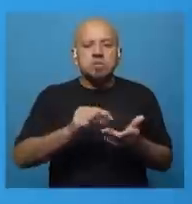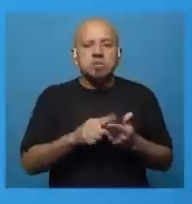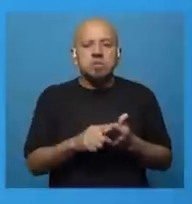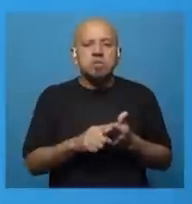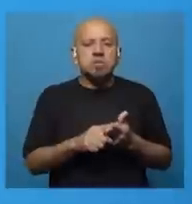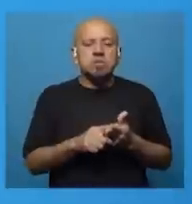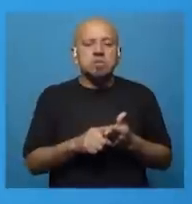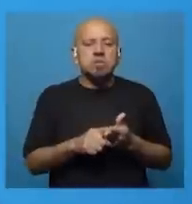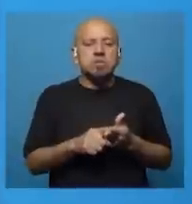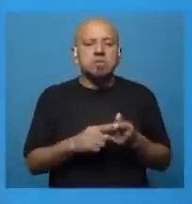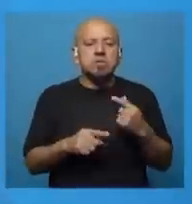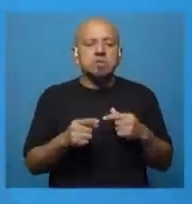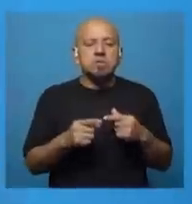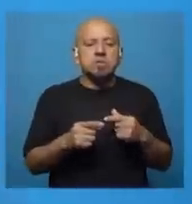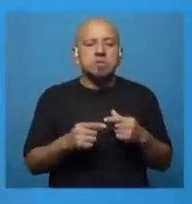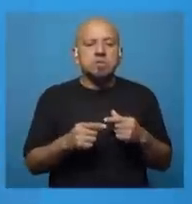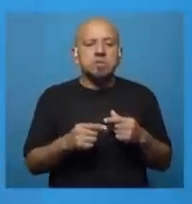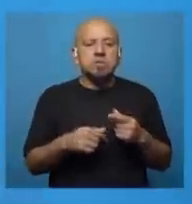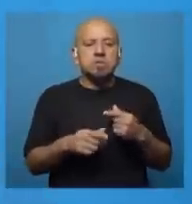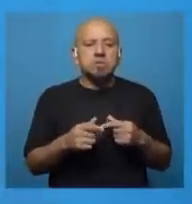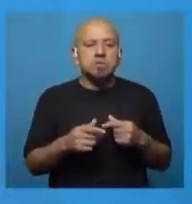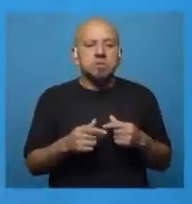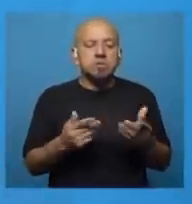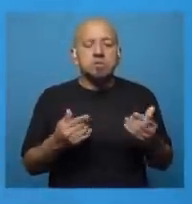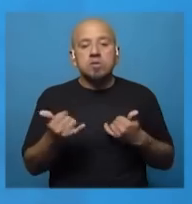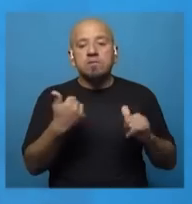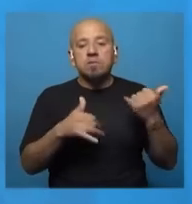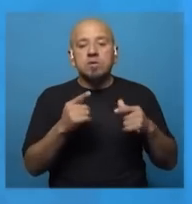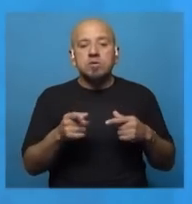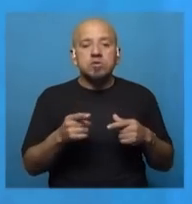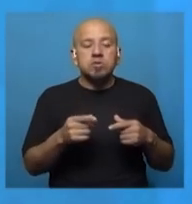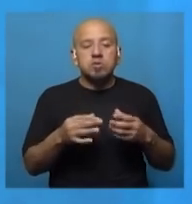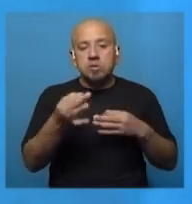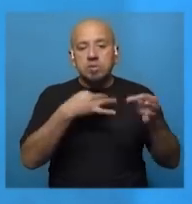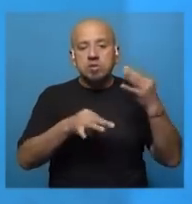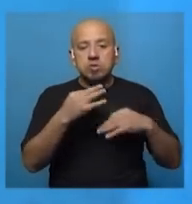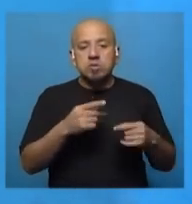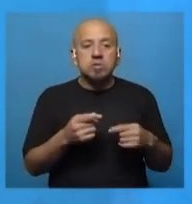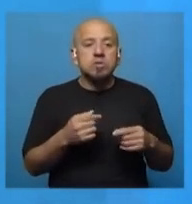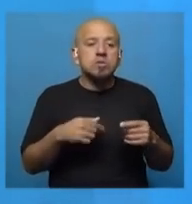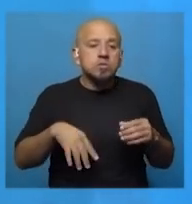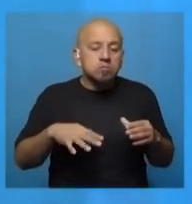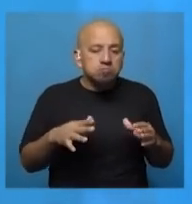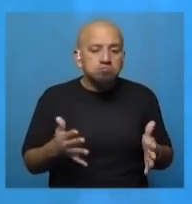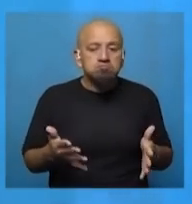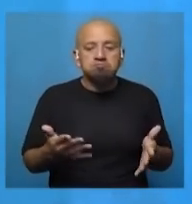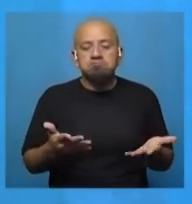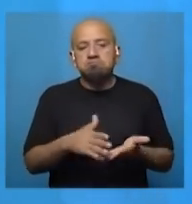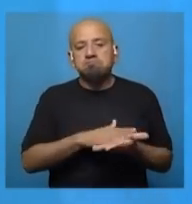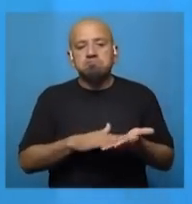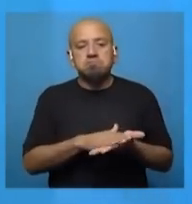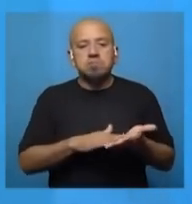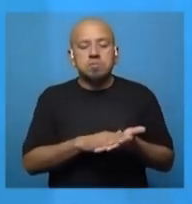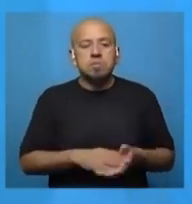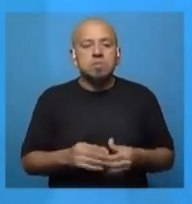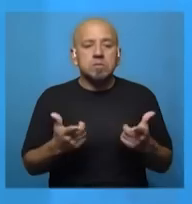de aventar la suspicacias es dando buena información y buenas explicaciones y en ninguno de todos estos casos